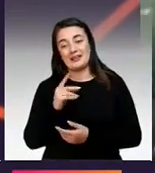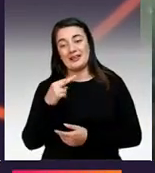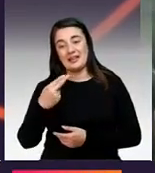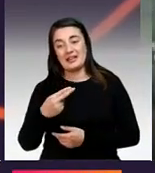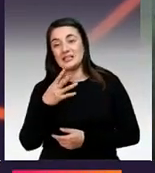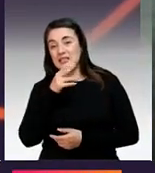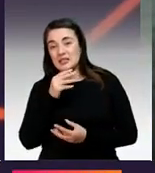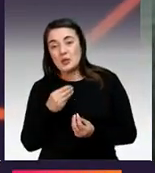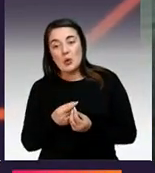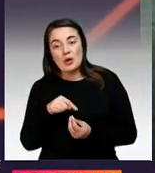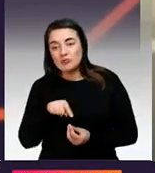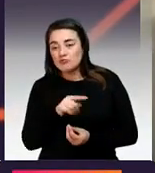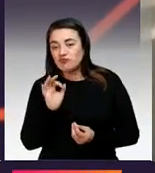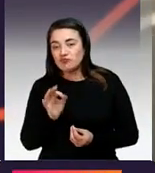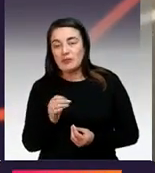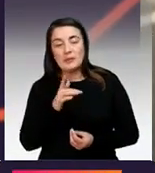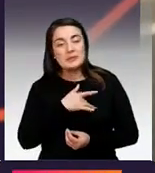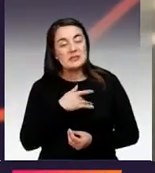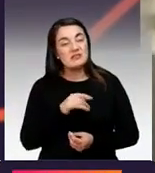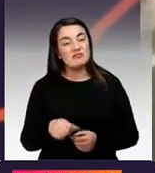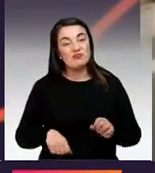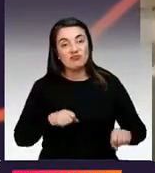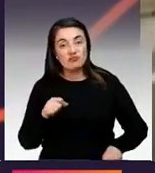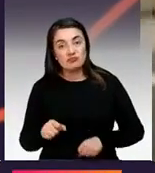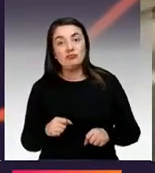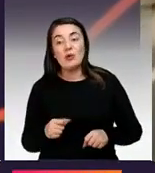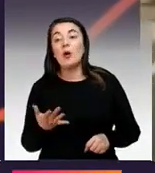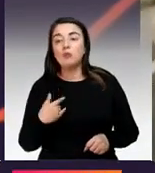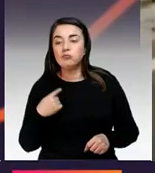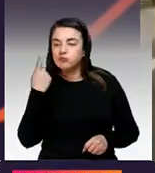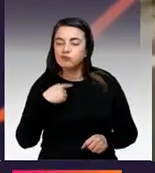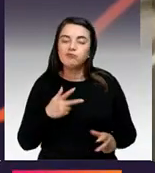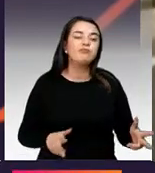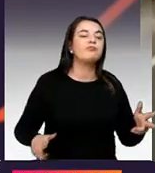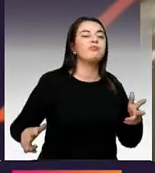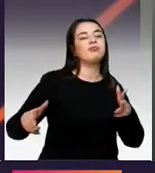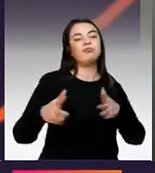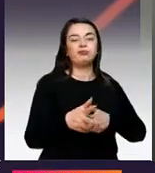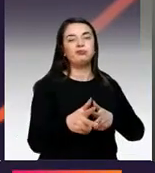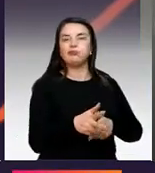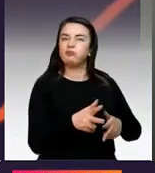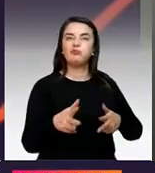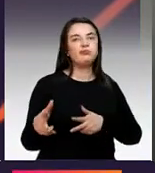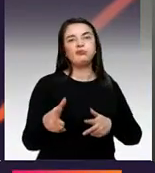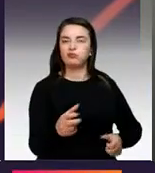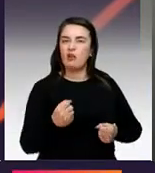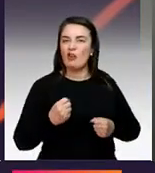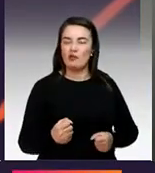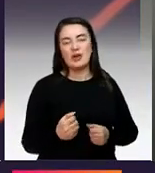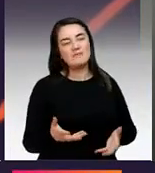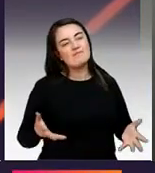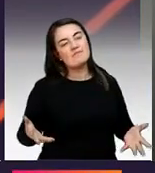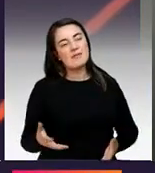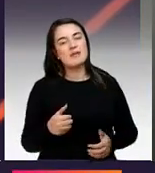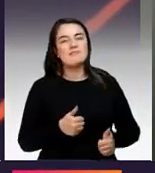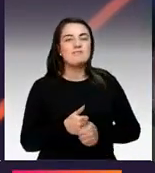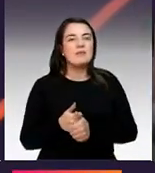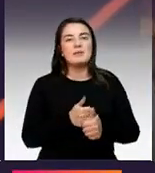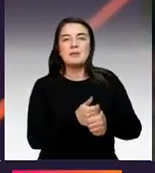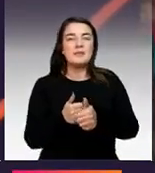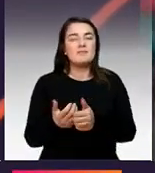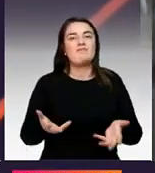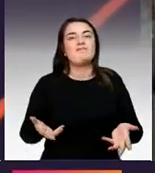el que se sienta con mejores piernas debe ser el que ponga la cara pues el objetivo es estar en las fugas y tratar de disputar algunas etapas